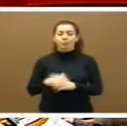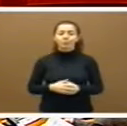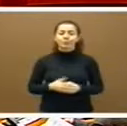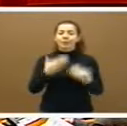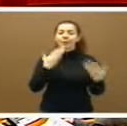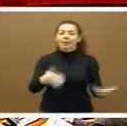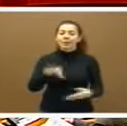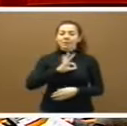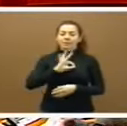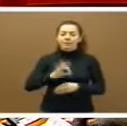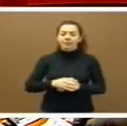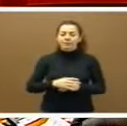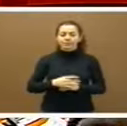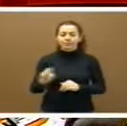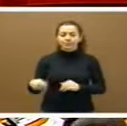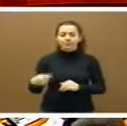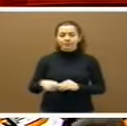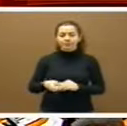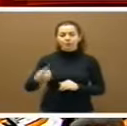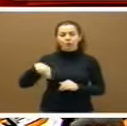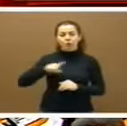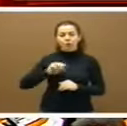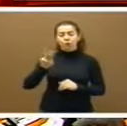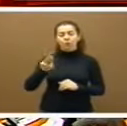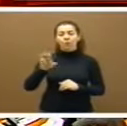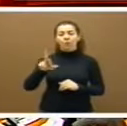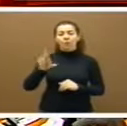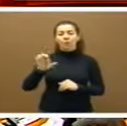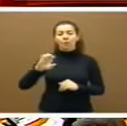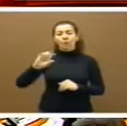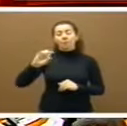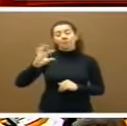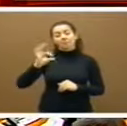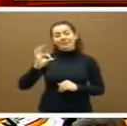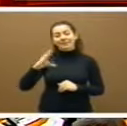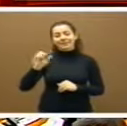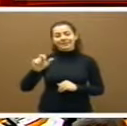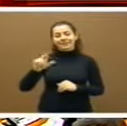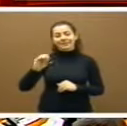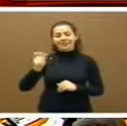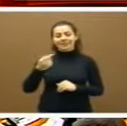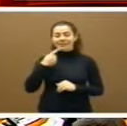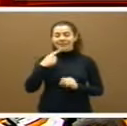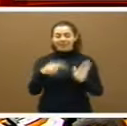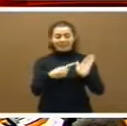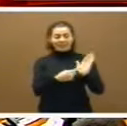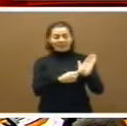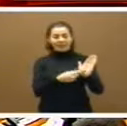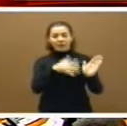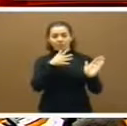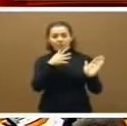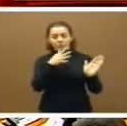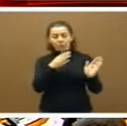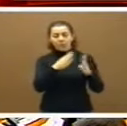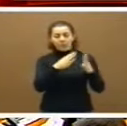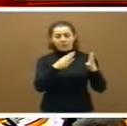Gracias, presidente. Bueno, nos plantea el Prescre, ya expuesto su enmienda, que pretende modificar la ley de enajenación de viviendas